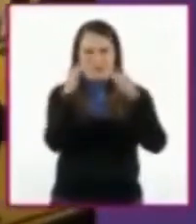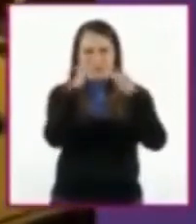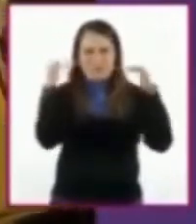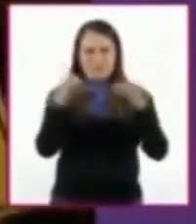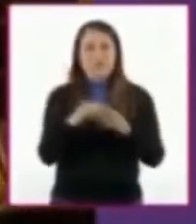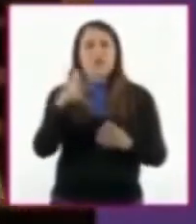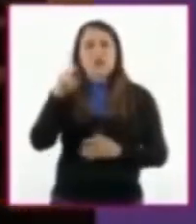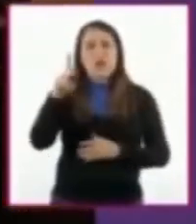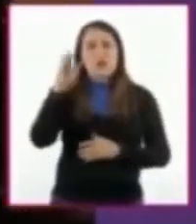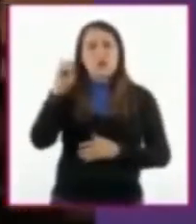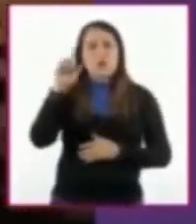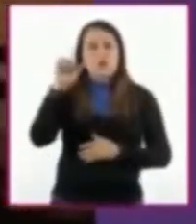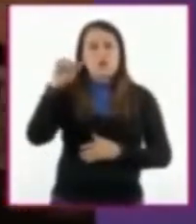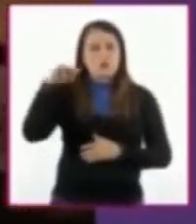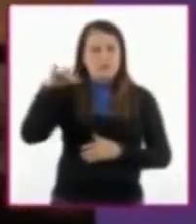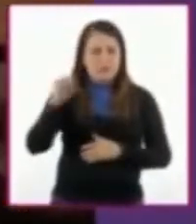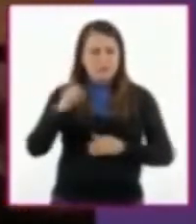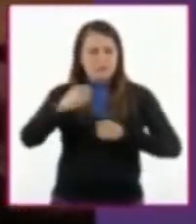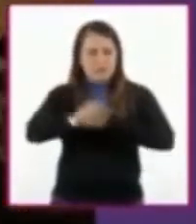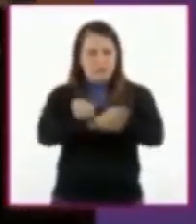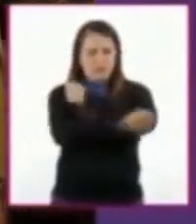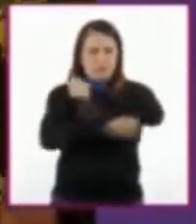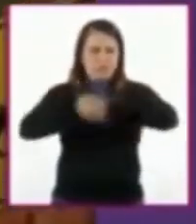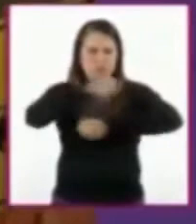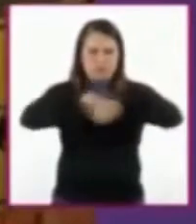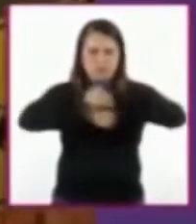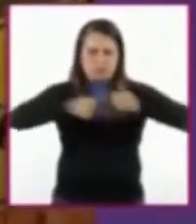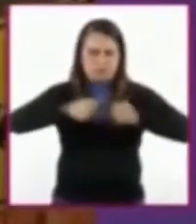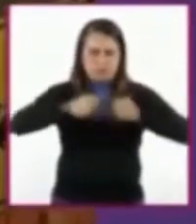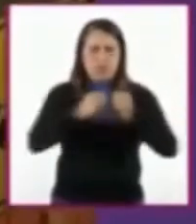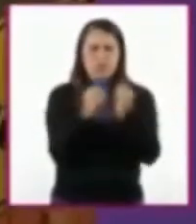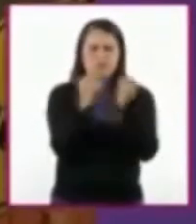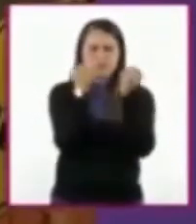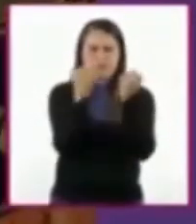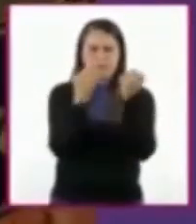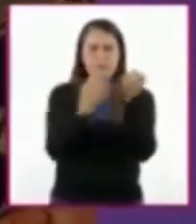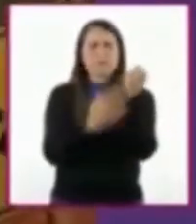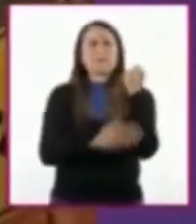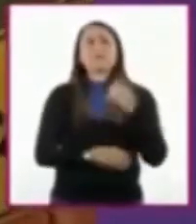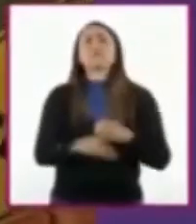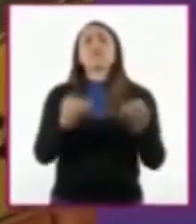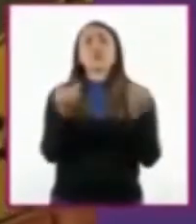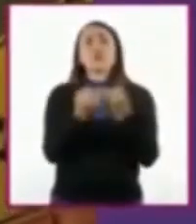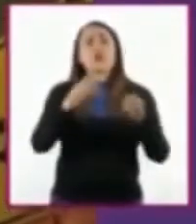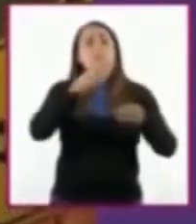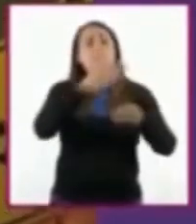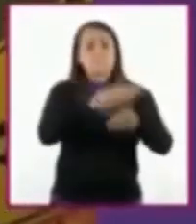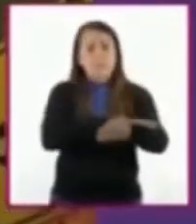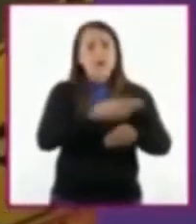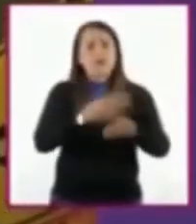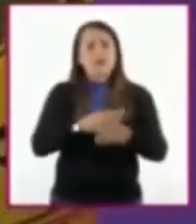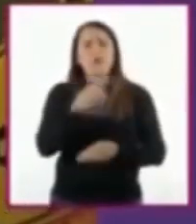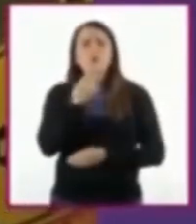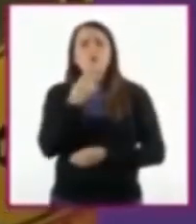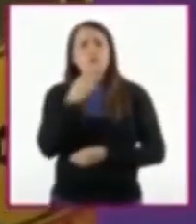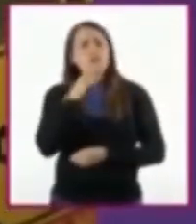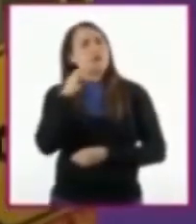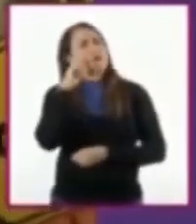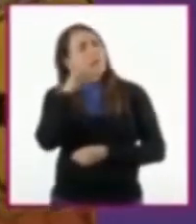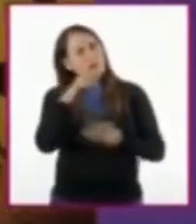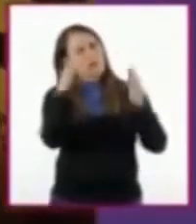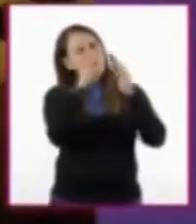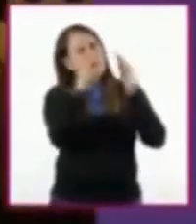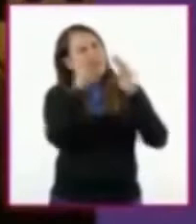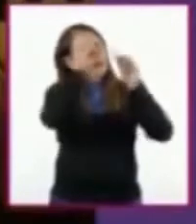polines para apuntalarla y evitar que se caiga. La madera también se utiliza para darle una vista agradable a la